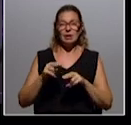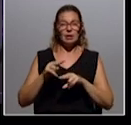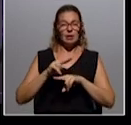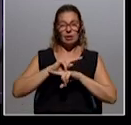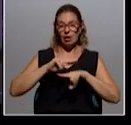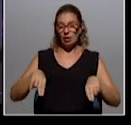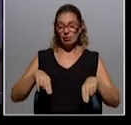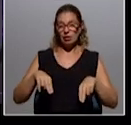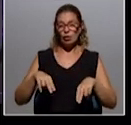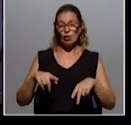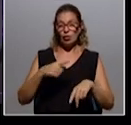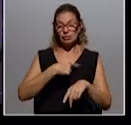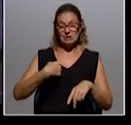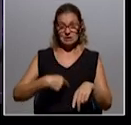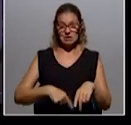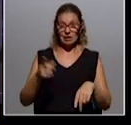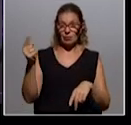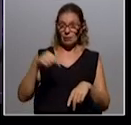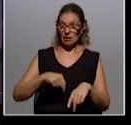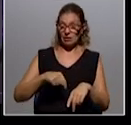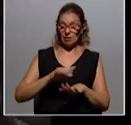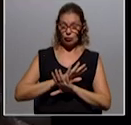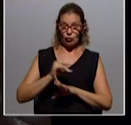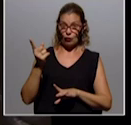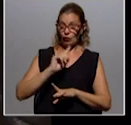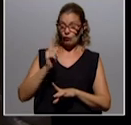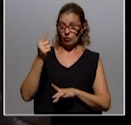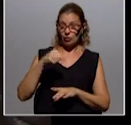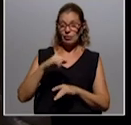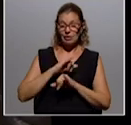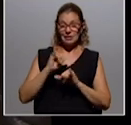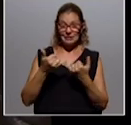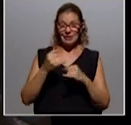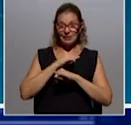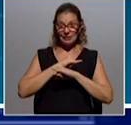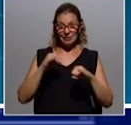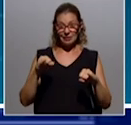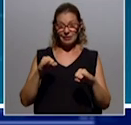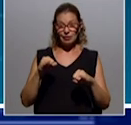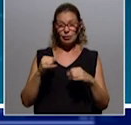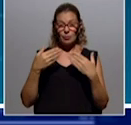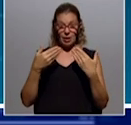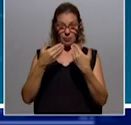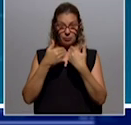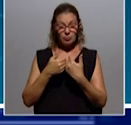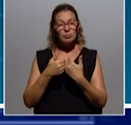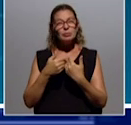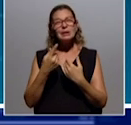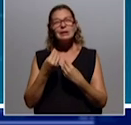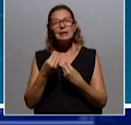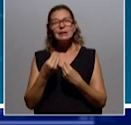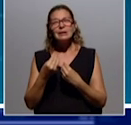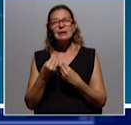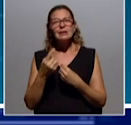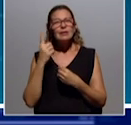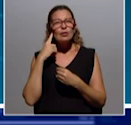de la delegación de China que iba a participar en la Cumbre Mundial por la Paz. Bien, ya tenemos que estar cerrando. 30 segundos nada más para preguntarte qué incidencia,